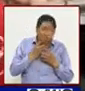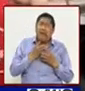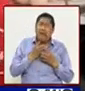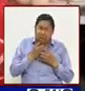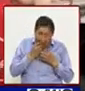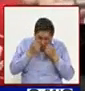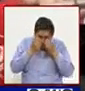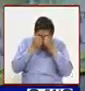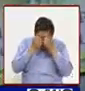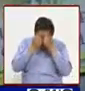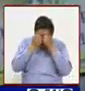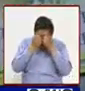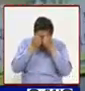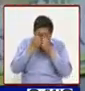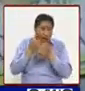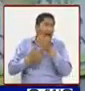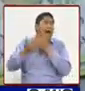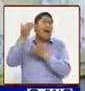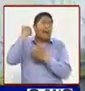agredía desde los 13 años.